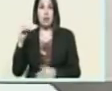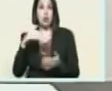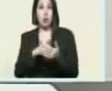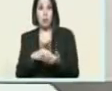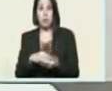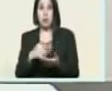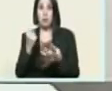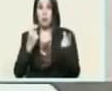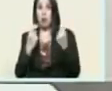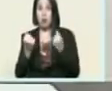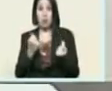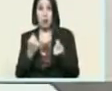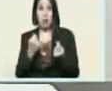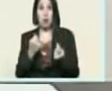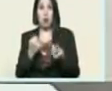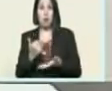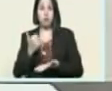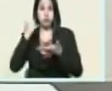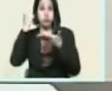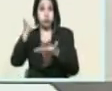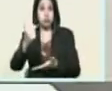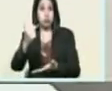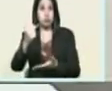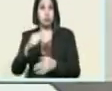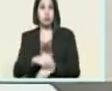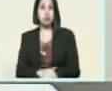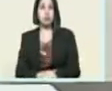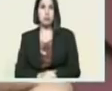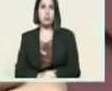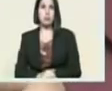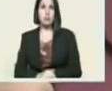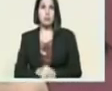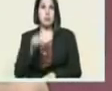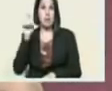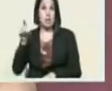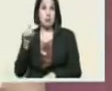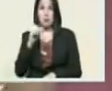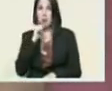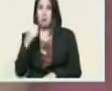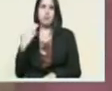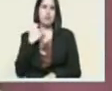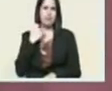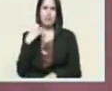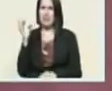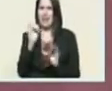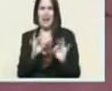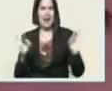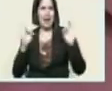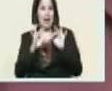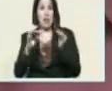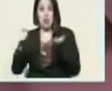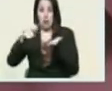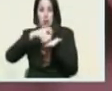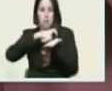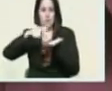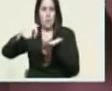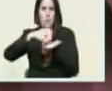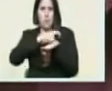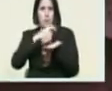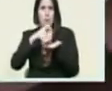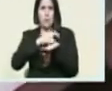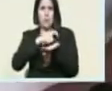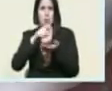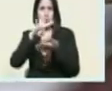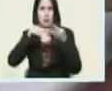bolívares. En un bono a través del carnet de la patria, mi compadre. Esto no falla. A través del código QR.